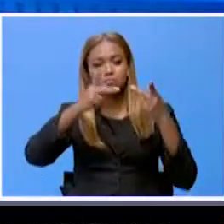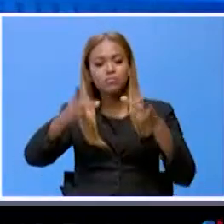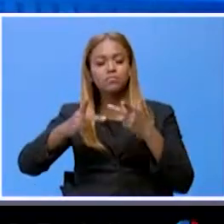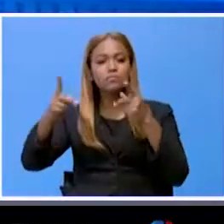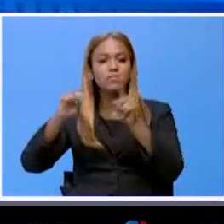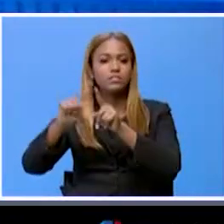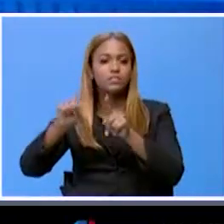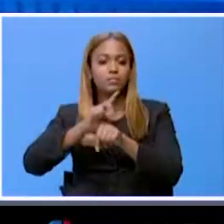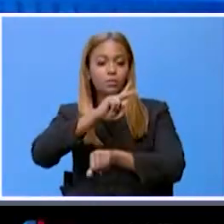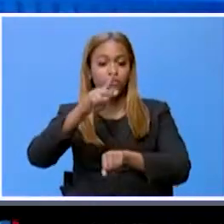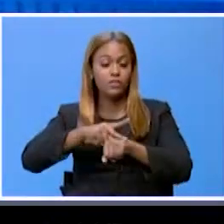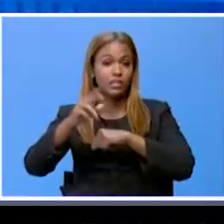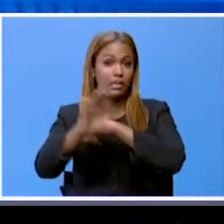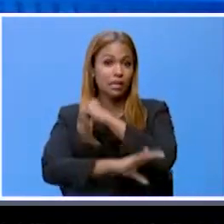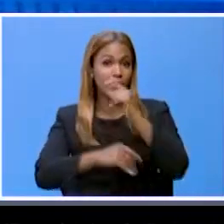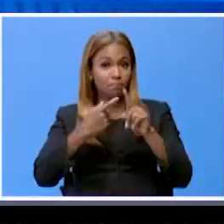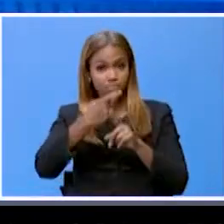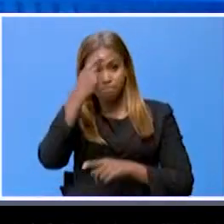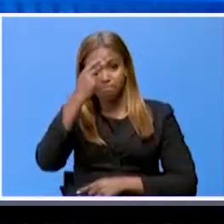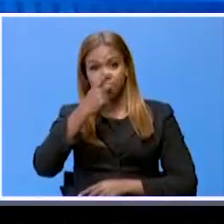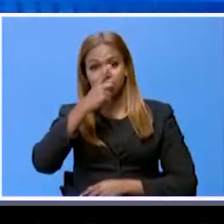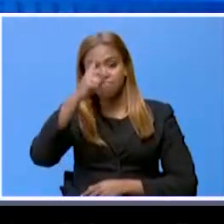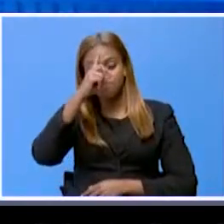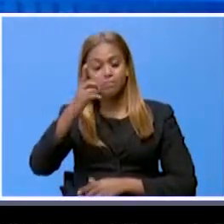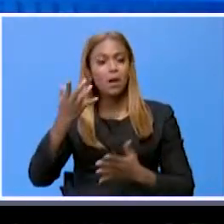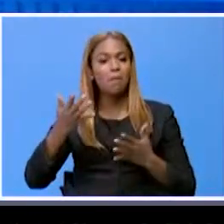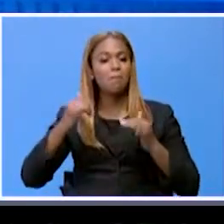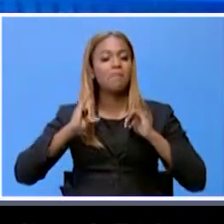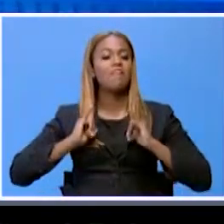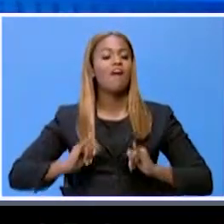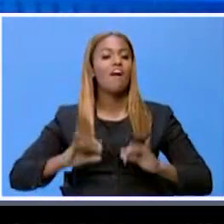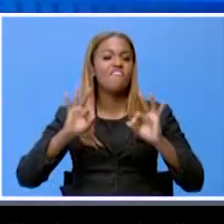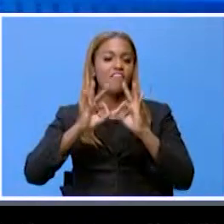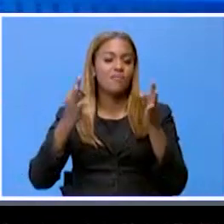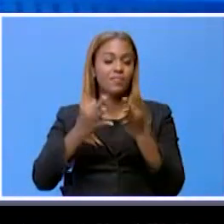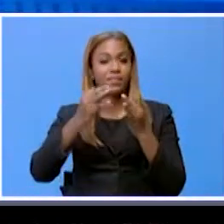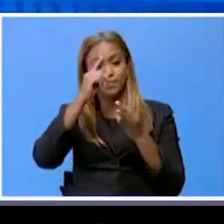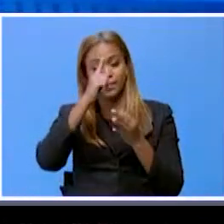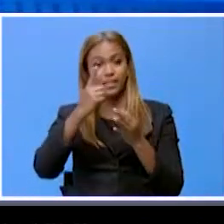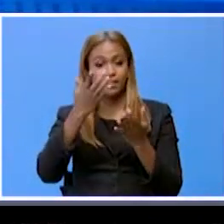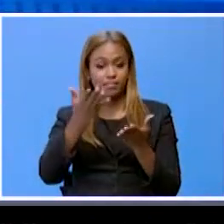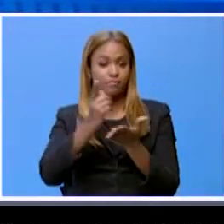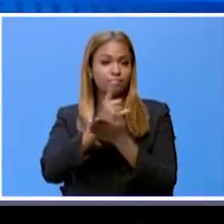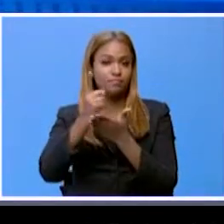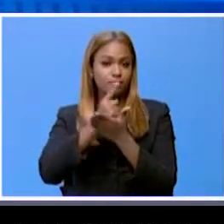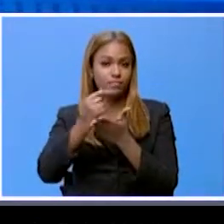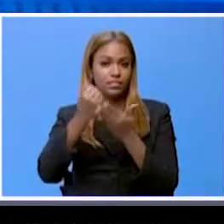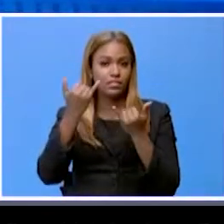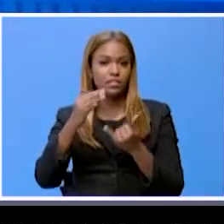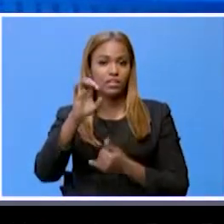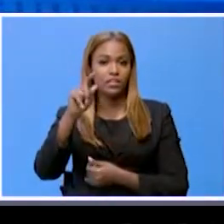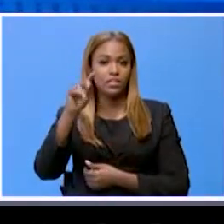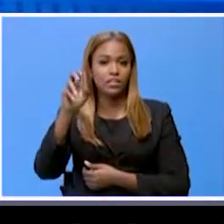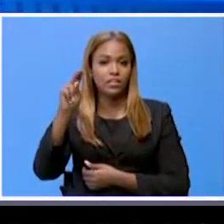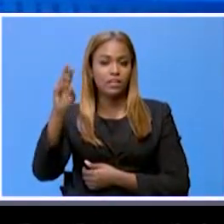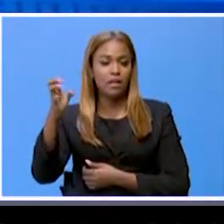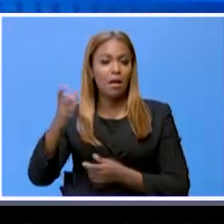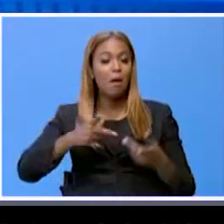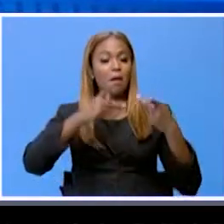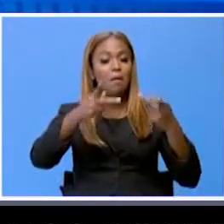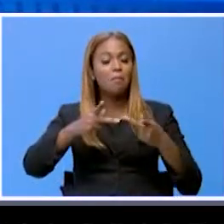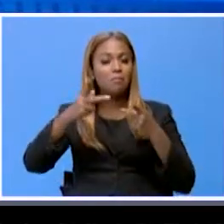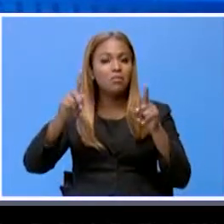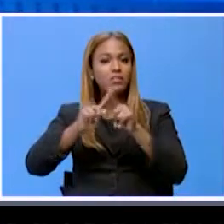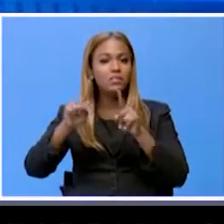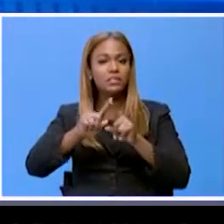hacia distintas provincias del país para pasar esto en familia, un periodo de asueto. Catherine Sánchez realizó un recorrido